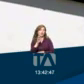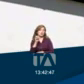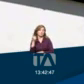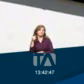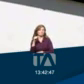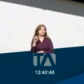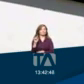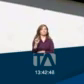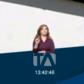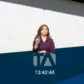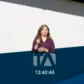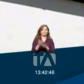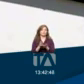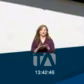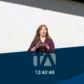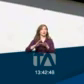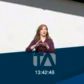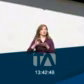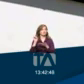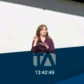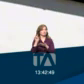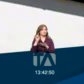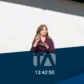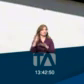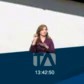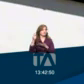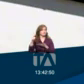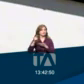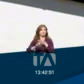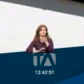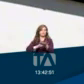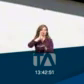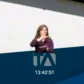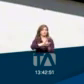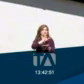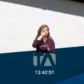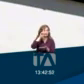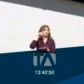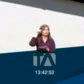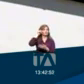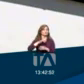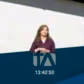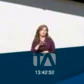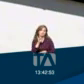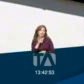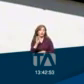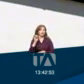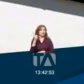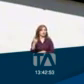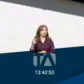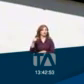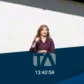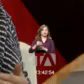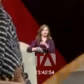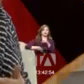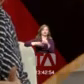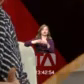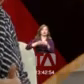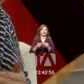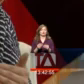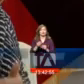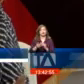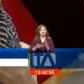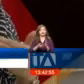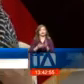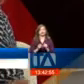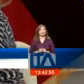millones quedaron como excedente. De ellos, 120 millones fueron entregados al Estado y 80 se reinvirtieron. CNT